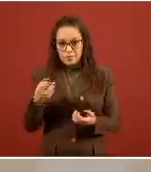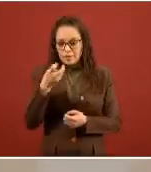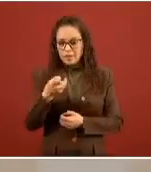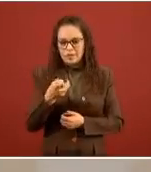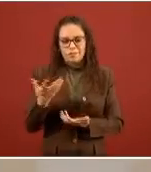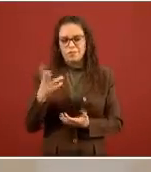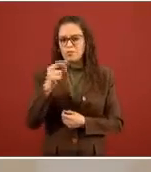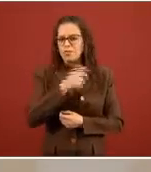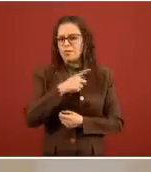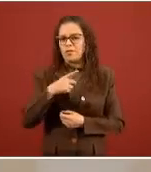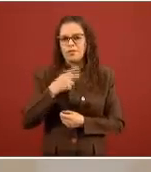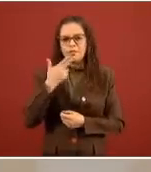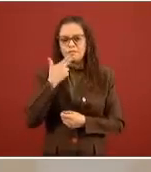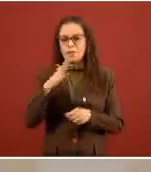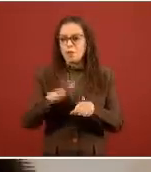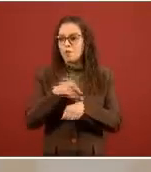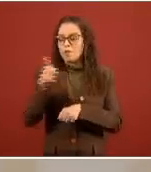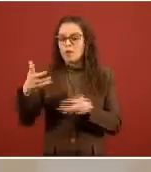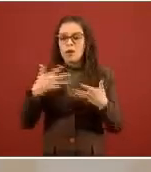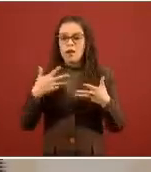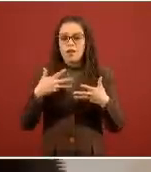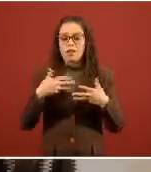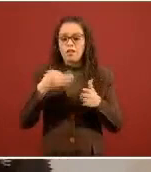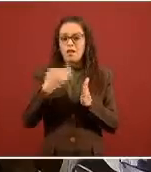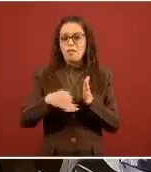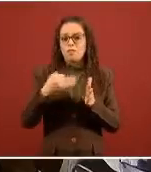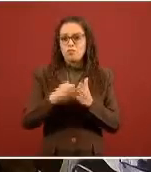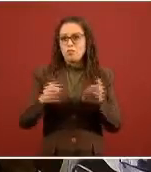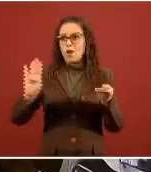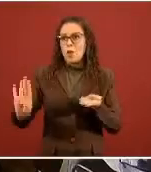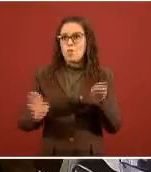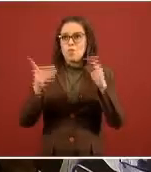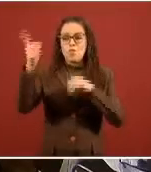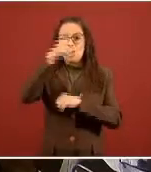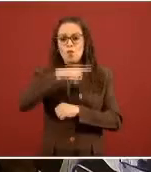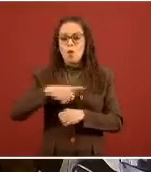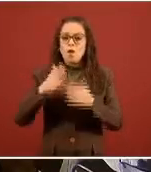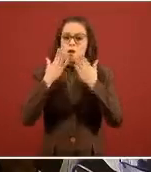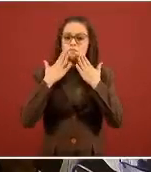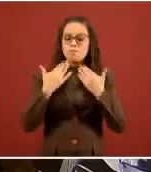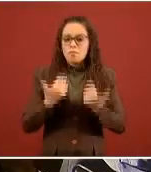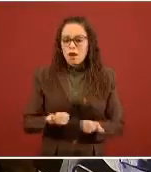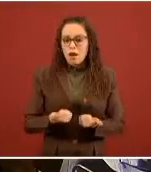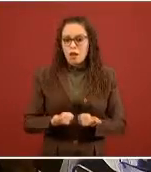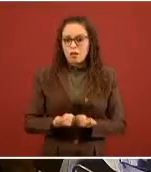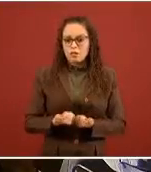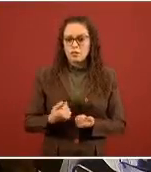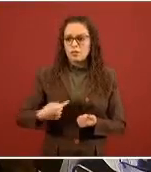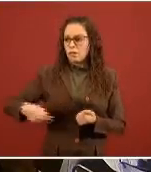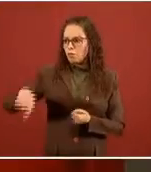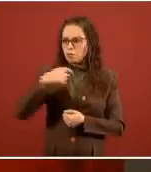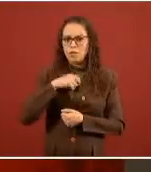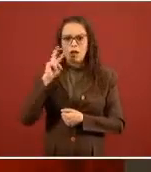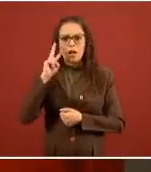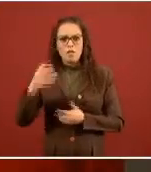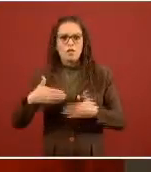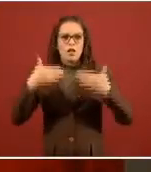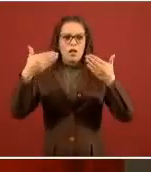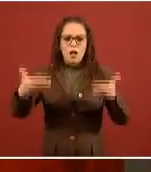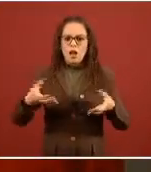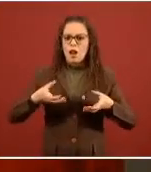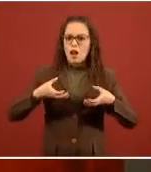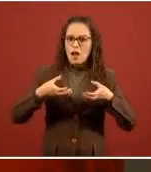mundo entero. Y este es un ejemplo de muchísimos, lo hemos visto todos y todas en la vía pública y en los edificios